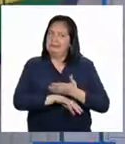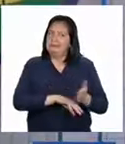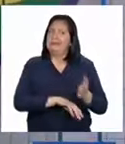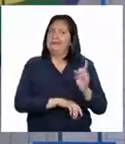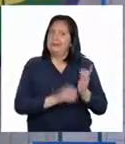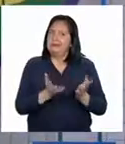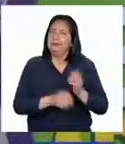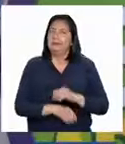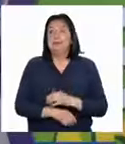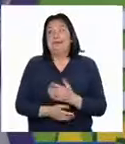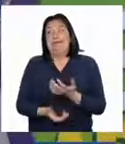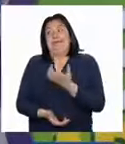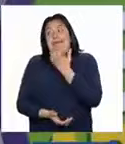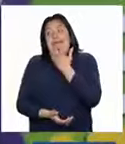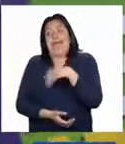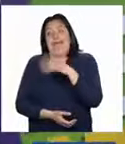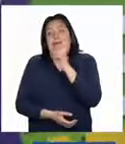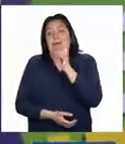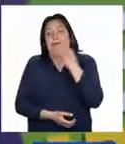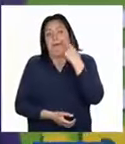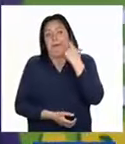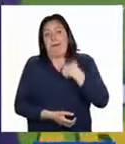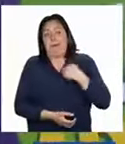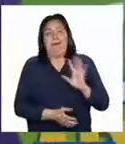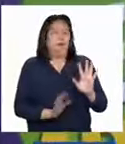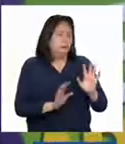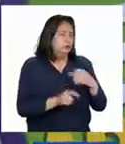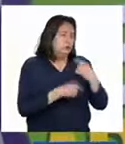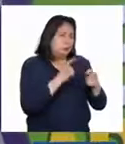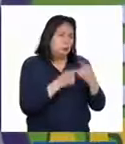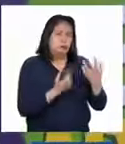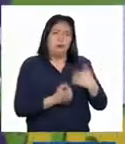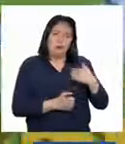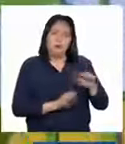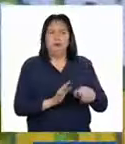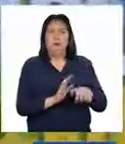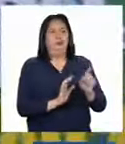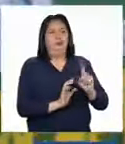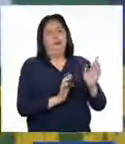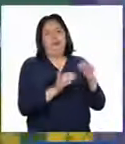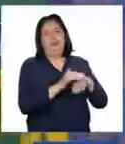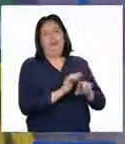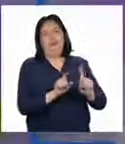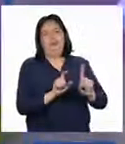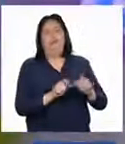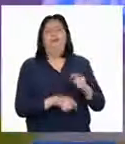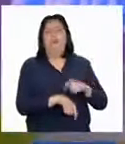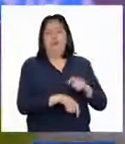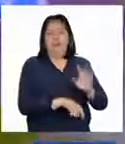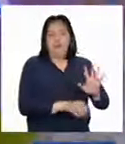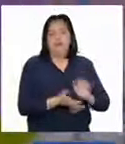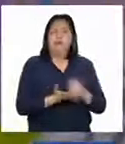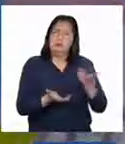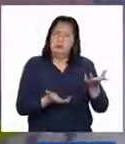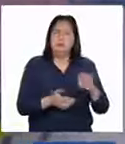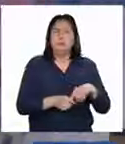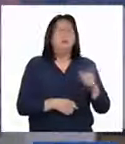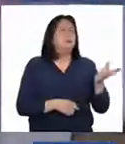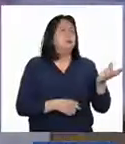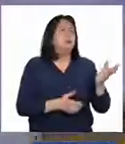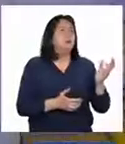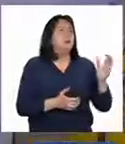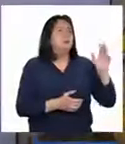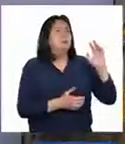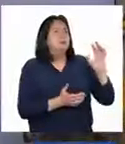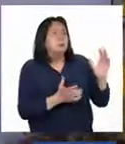minutos de retraso. Esta profe sí que me conoce, ¿ah? Te cuento que estaré ausente por un buen tiempo, pues unos colegas